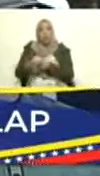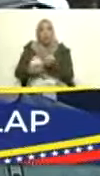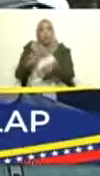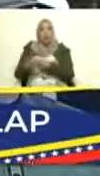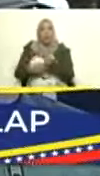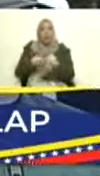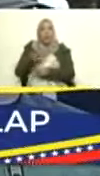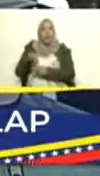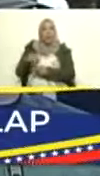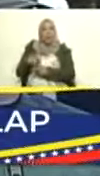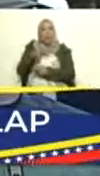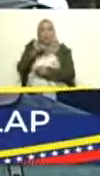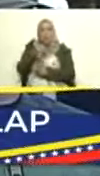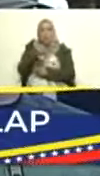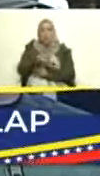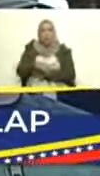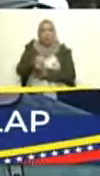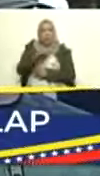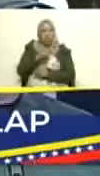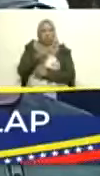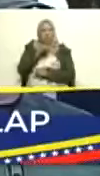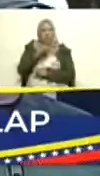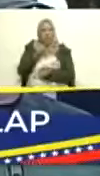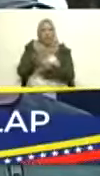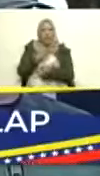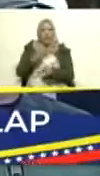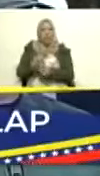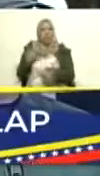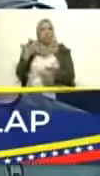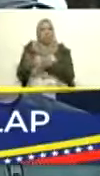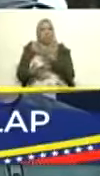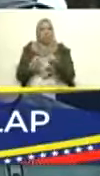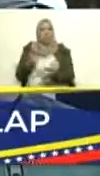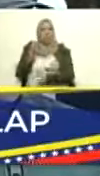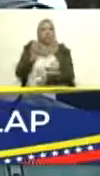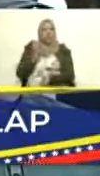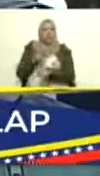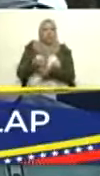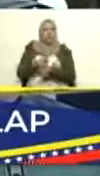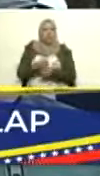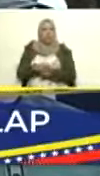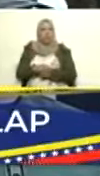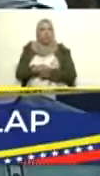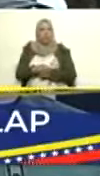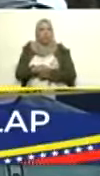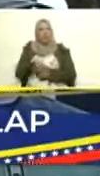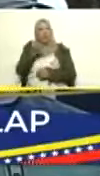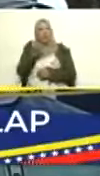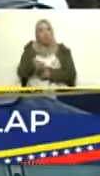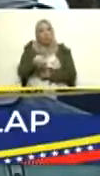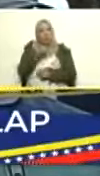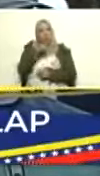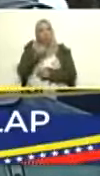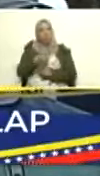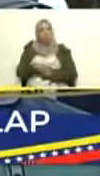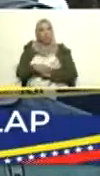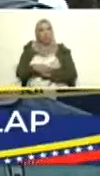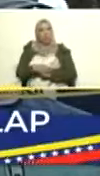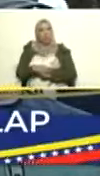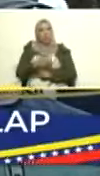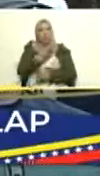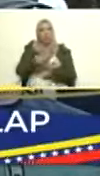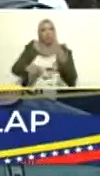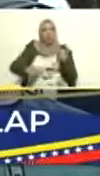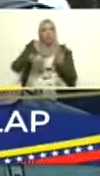revolucionario mucha más revolución. Hombres y mujeres de nuestra patria, también decimos Nicolás